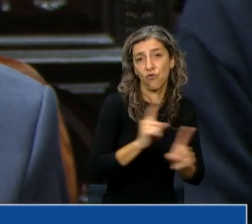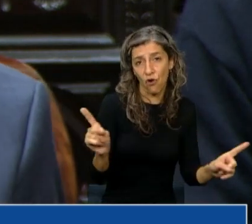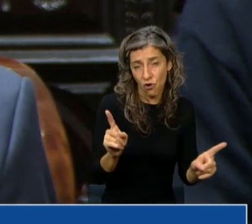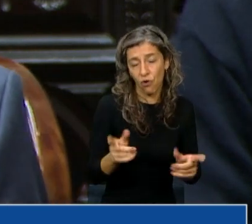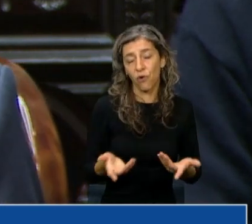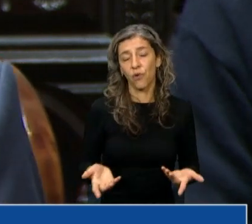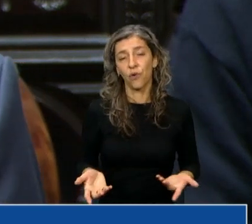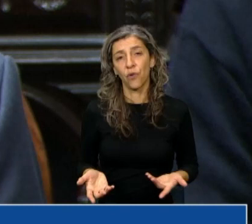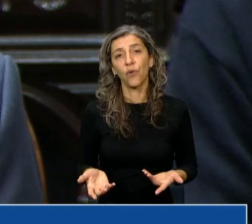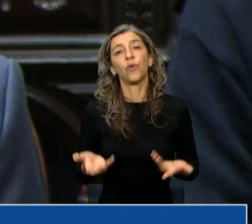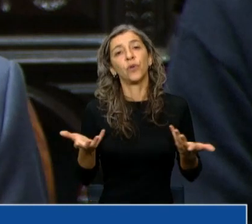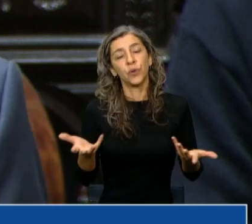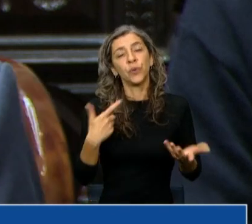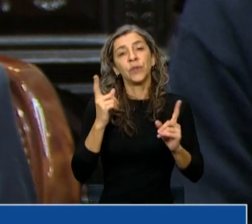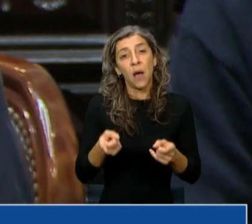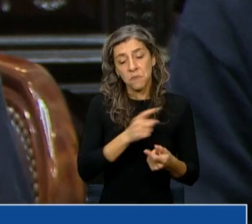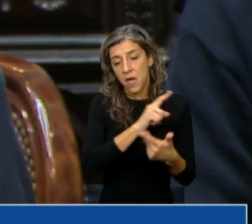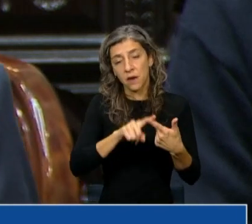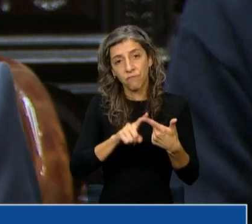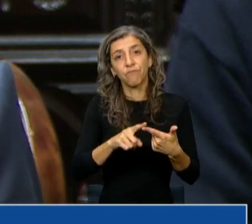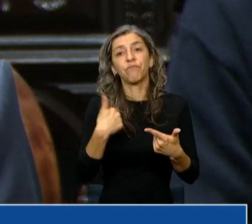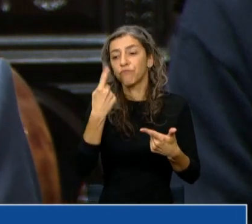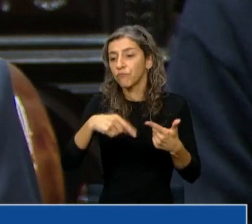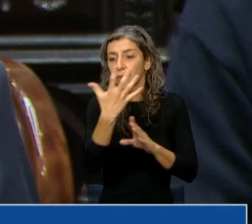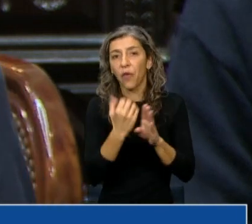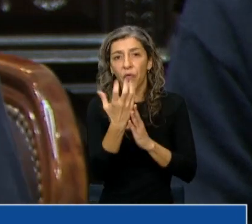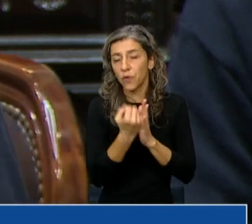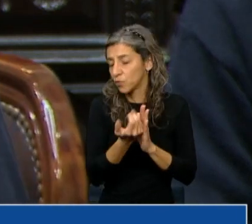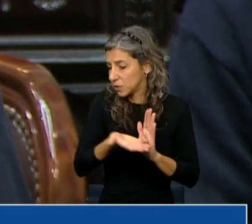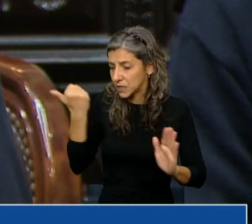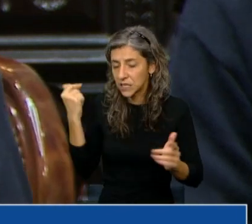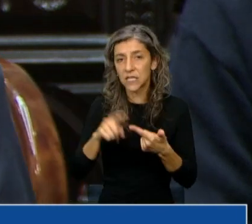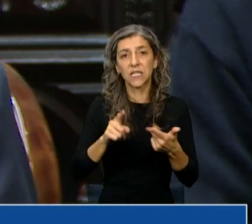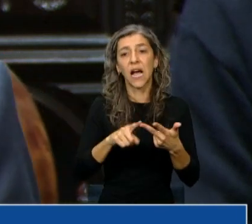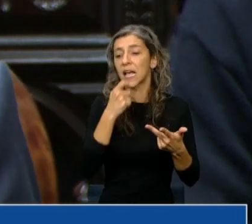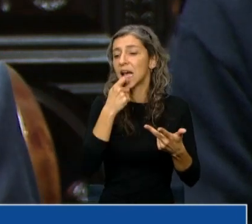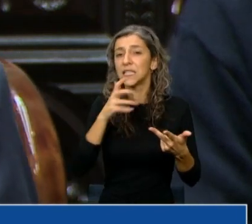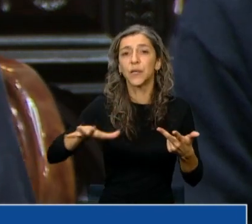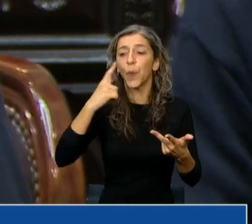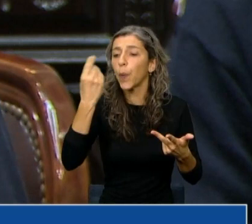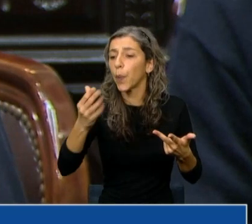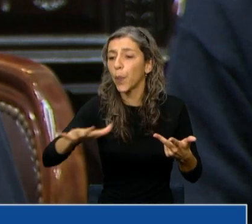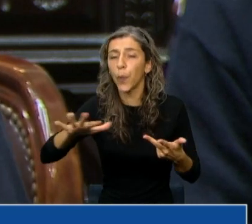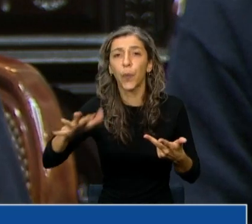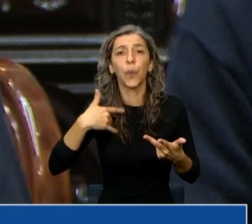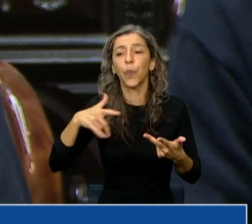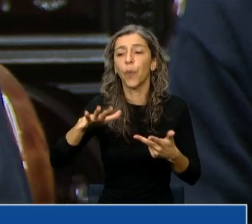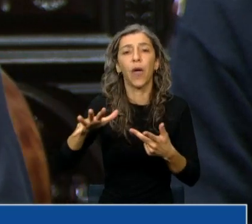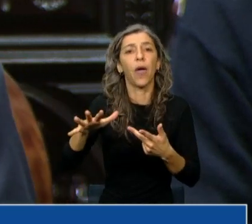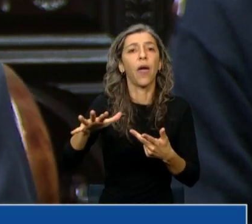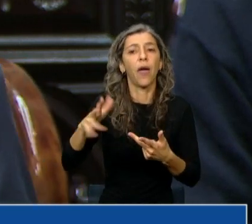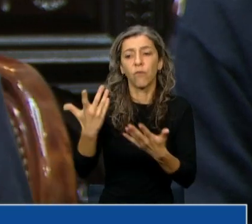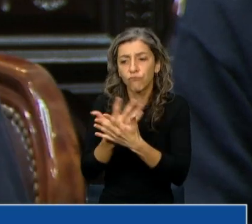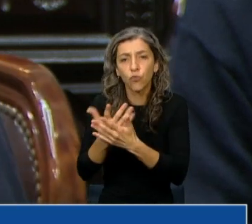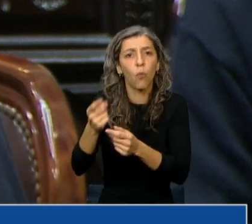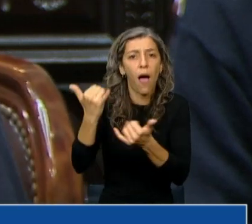anuales. Elimina las deducciones, mantiene el diferencial por zona desfavorable, establece una actualización semestral y